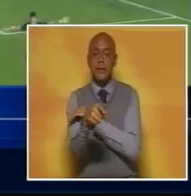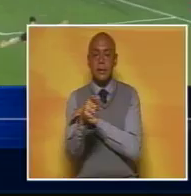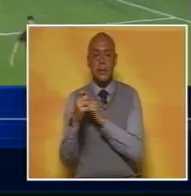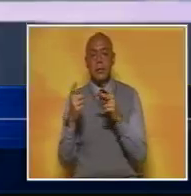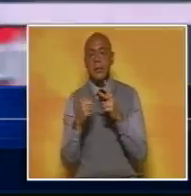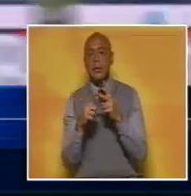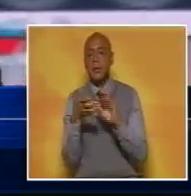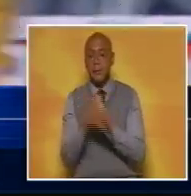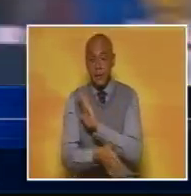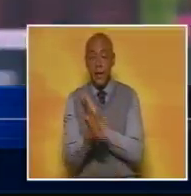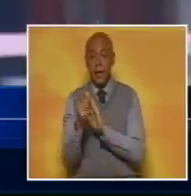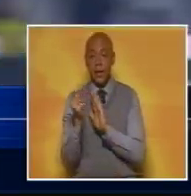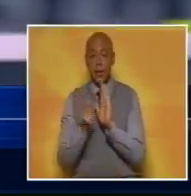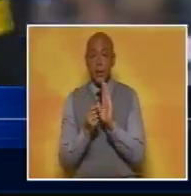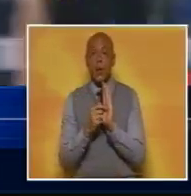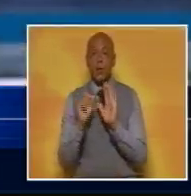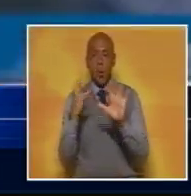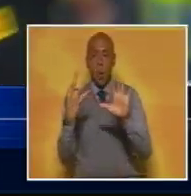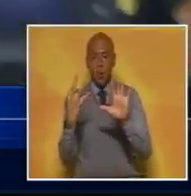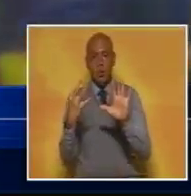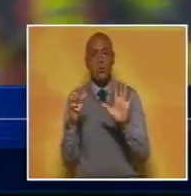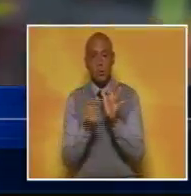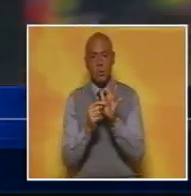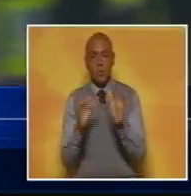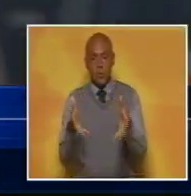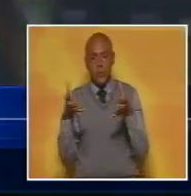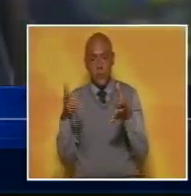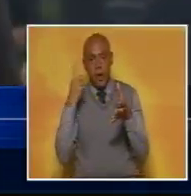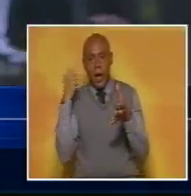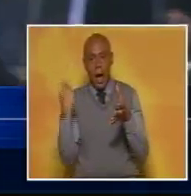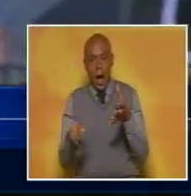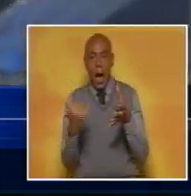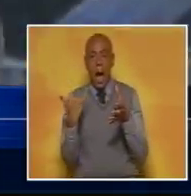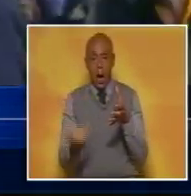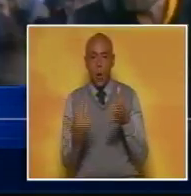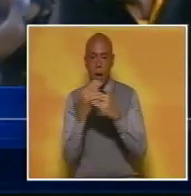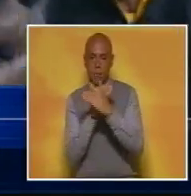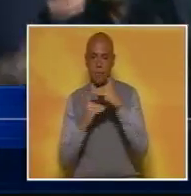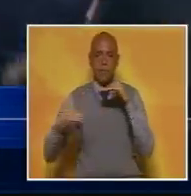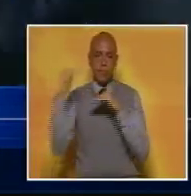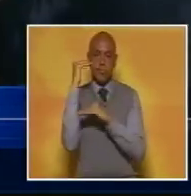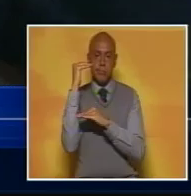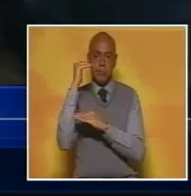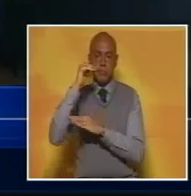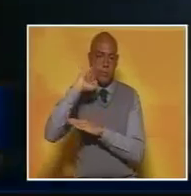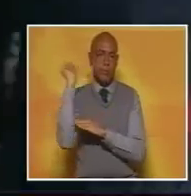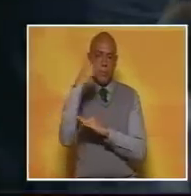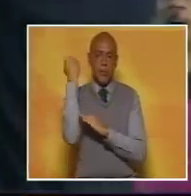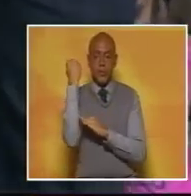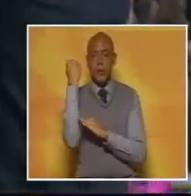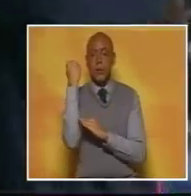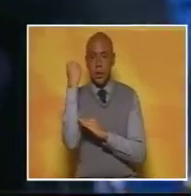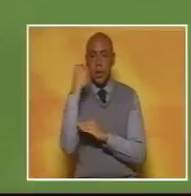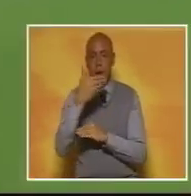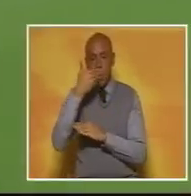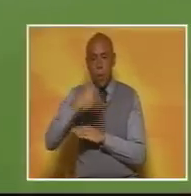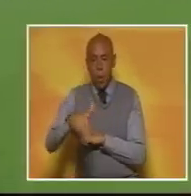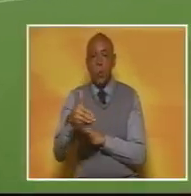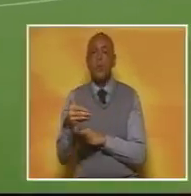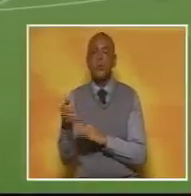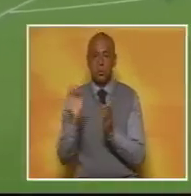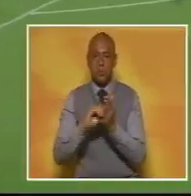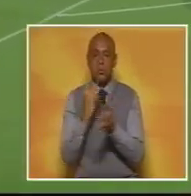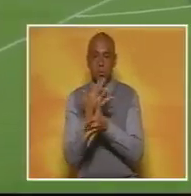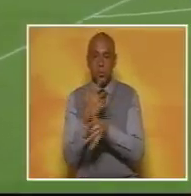consiguiendo así su octava victoria en la liga y están 2 puntos arriba de la Juventus, quien se enfrentará